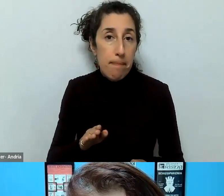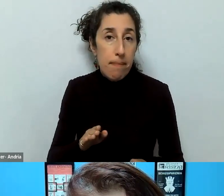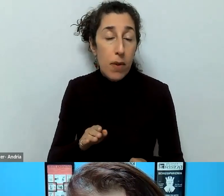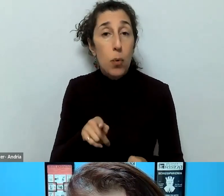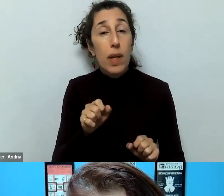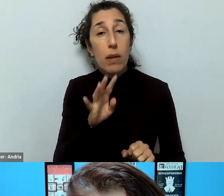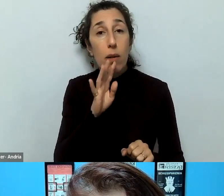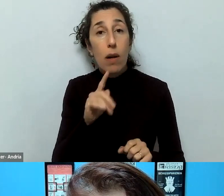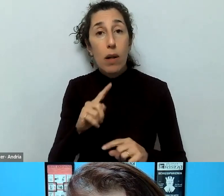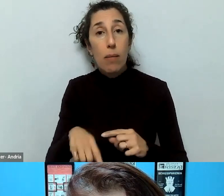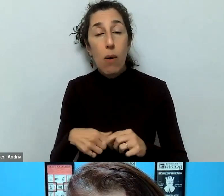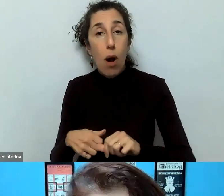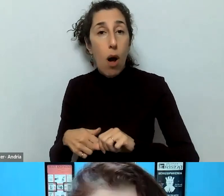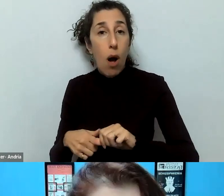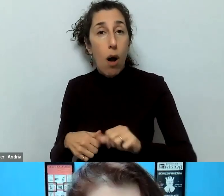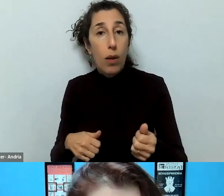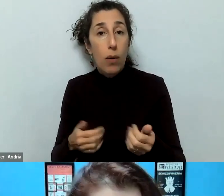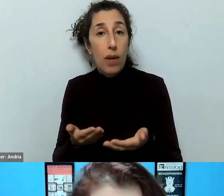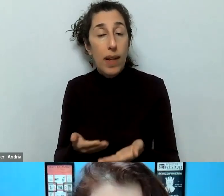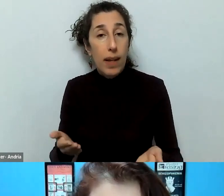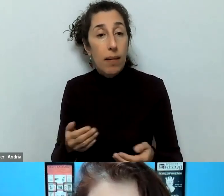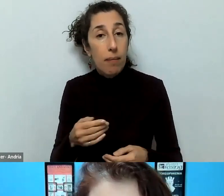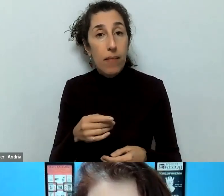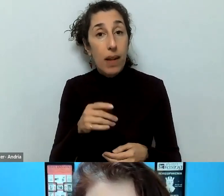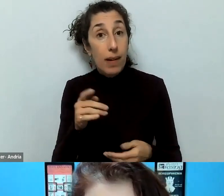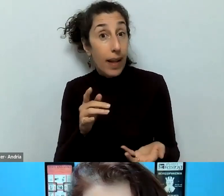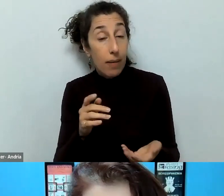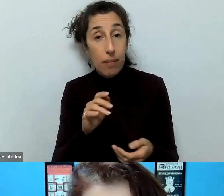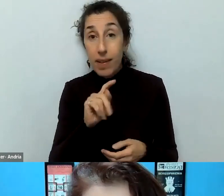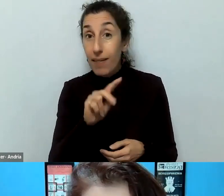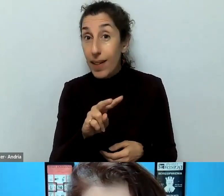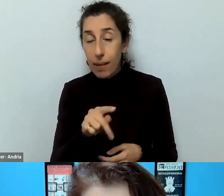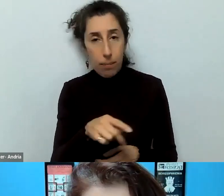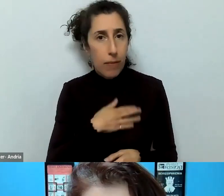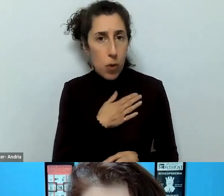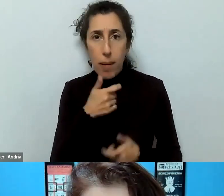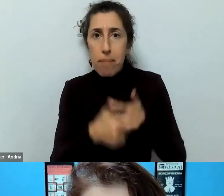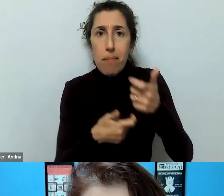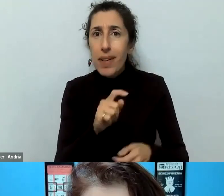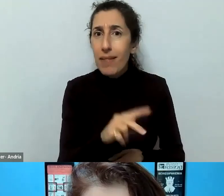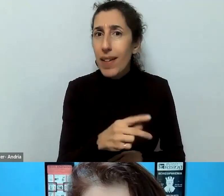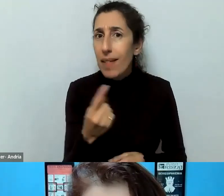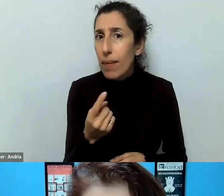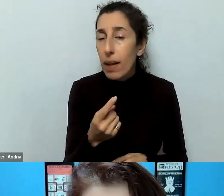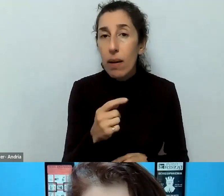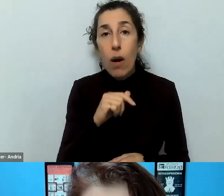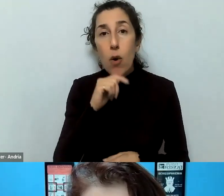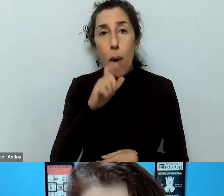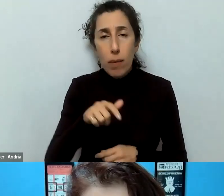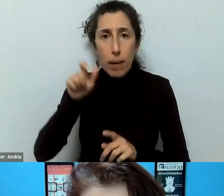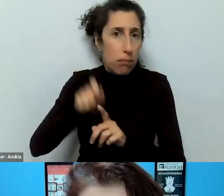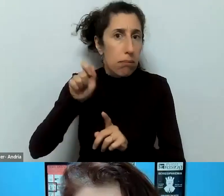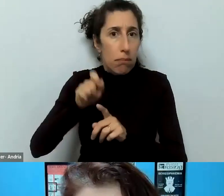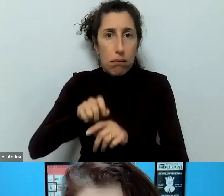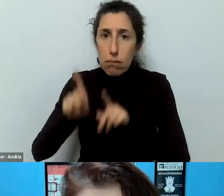y quieres preguntar, ¿hay un programa de televisión que estás mirando en total? No